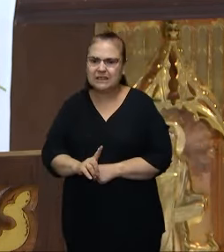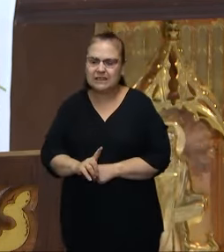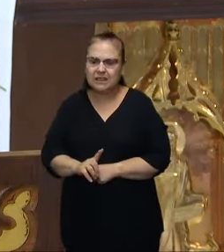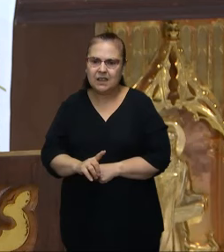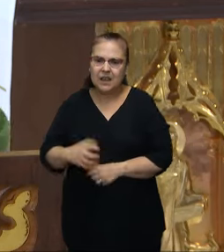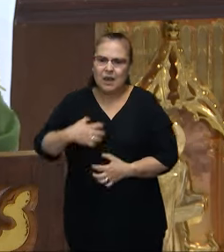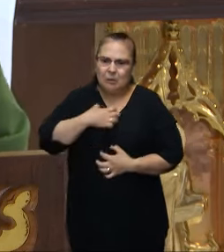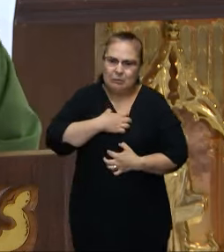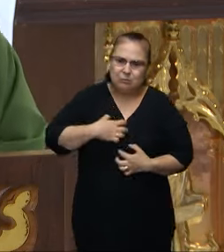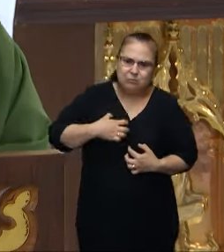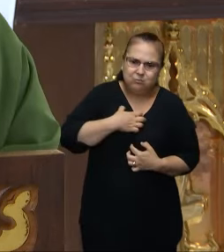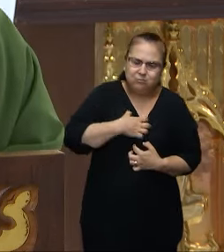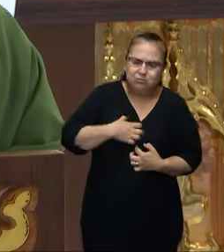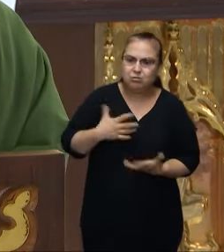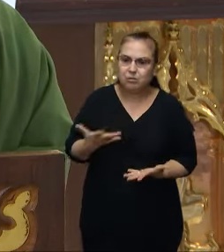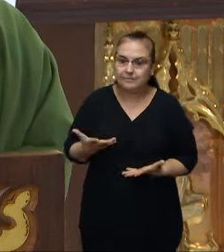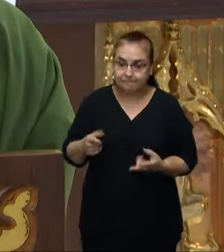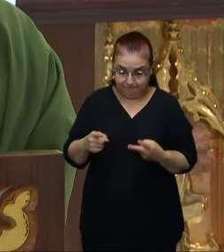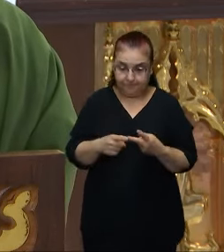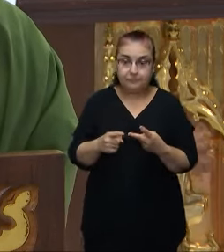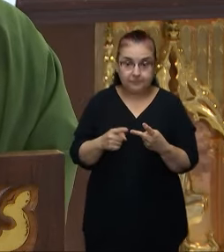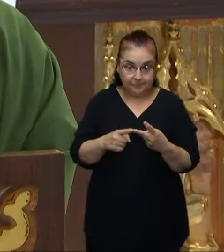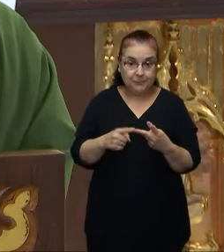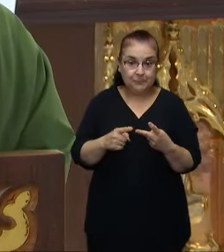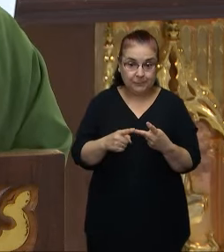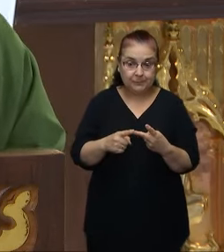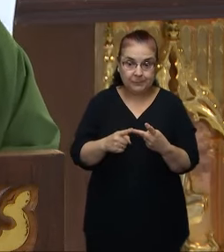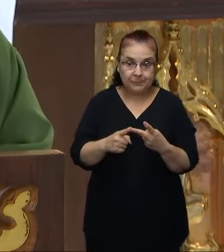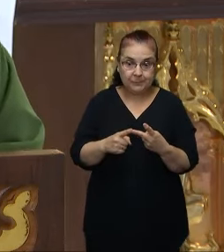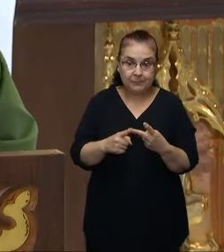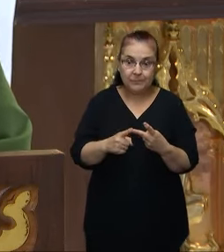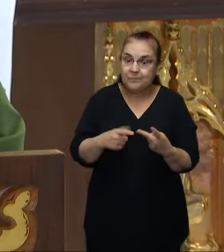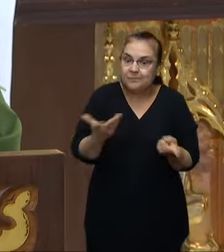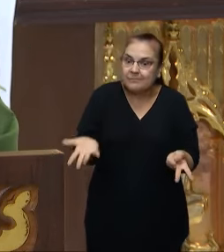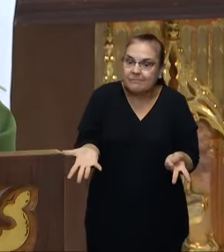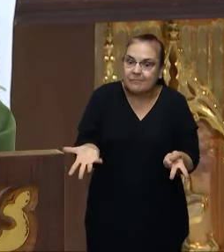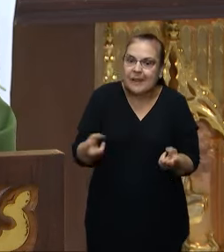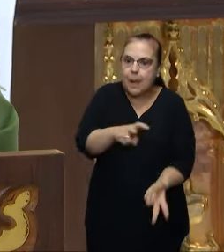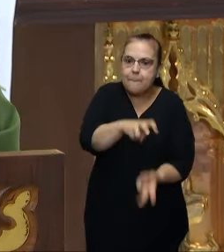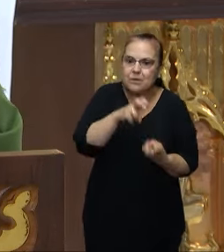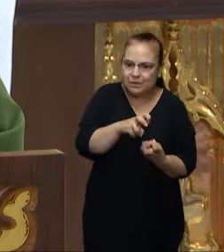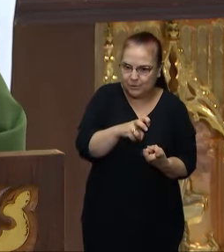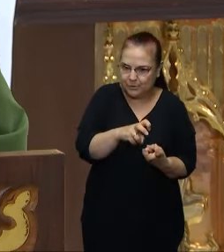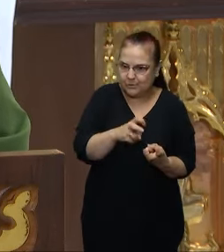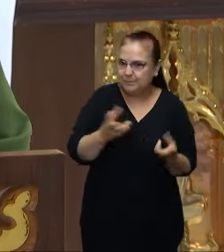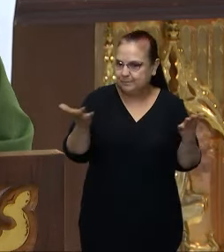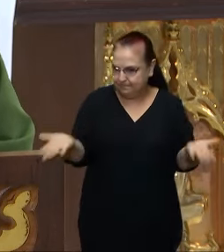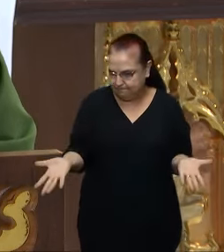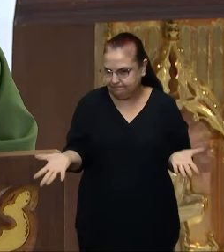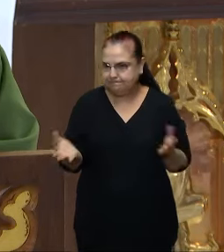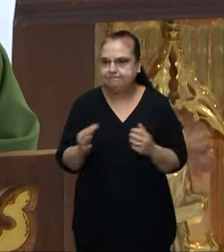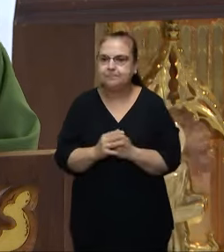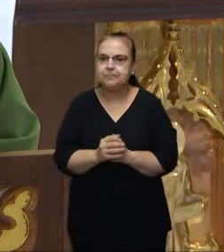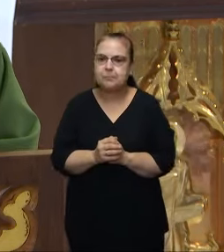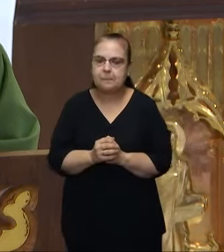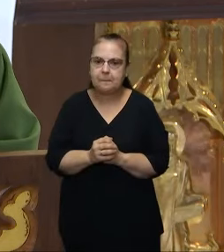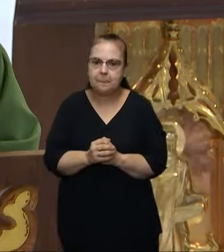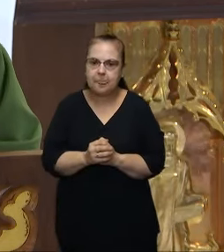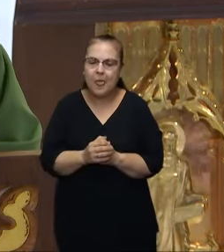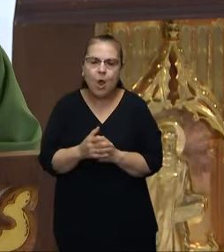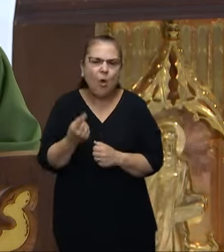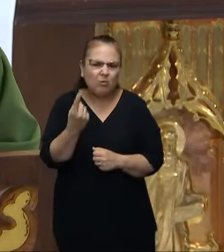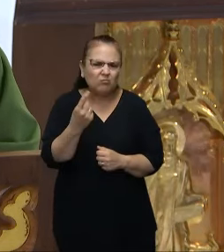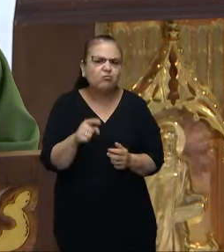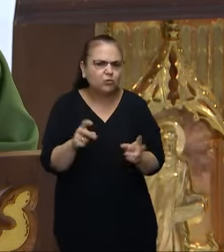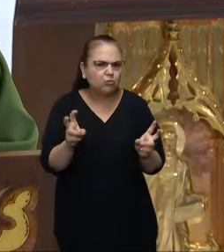Inquietos y el segundo gran tema es el tema de los impuestos un